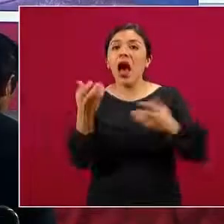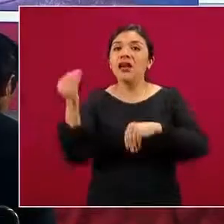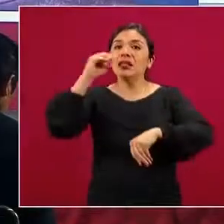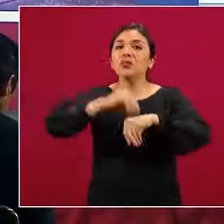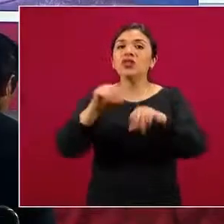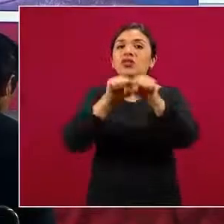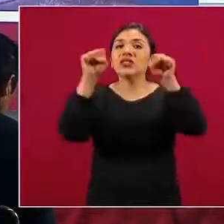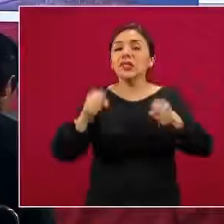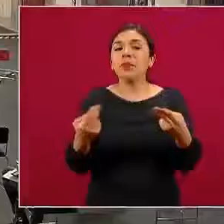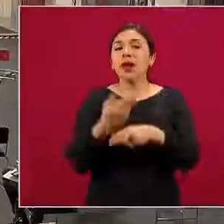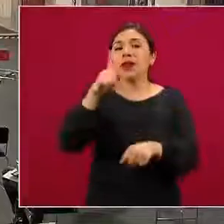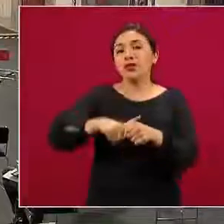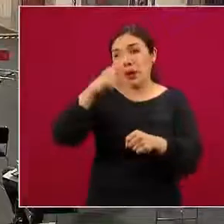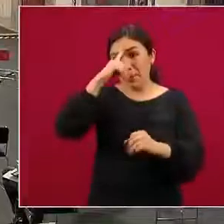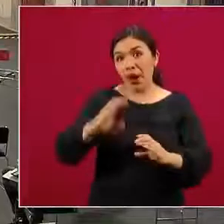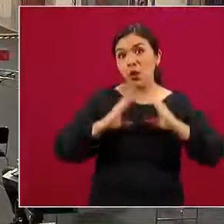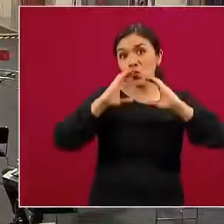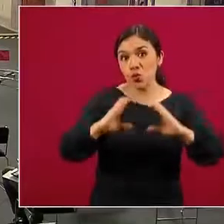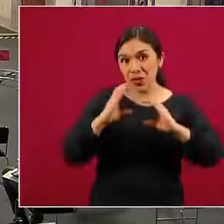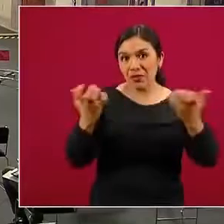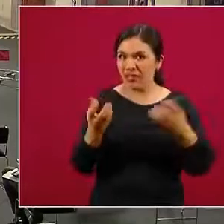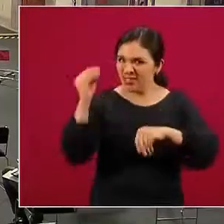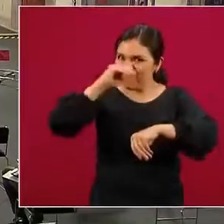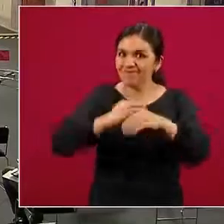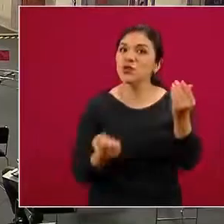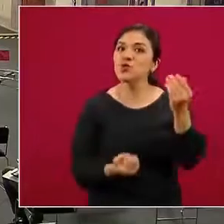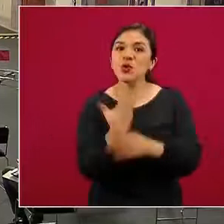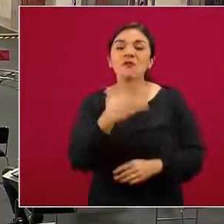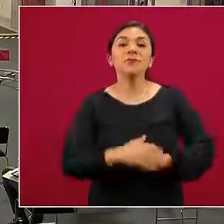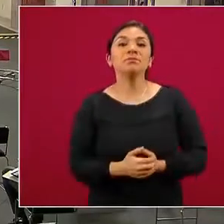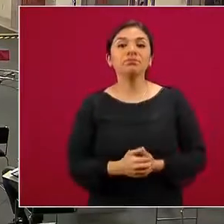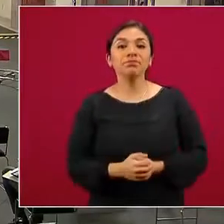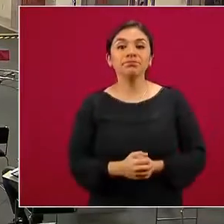el Sistema Nacional de Cuidados. La que sigue, por favor.